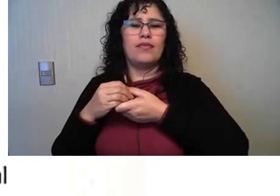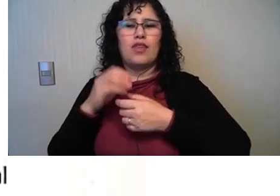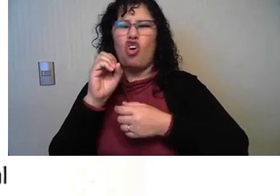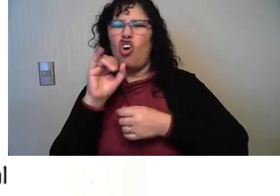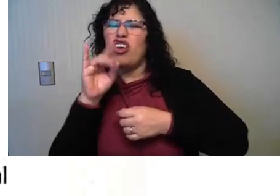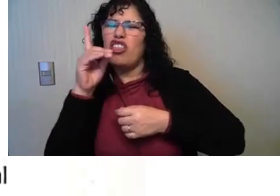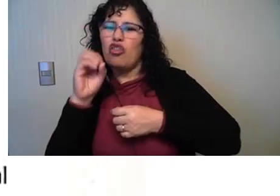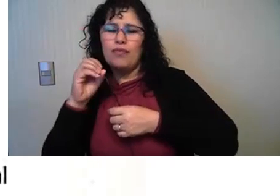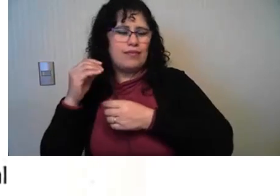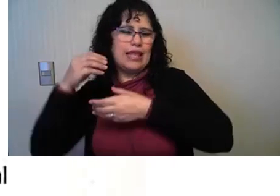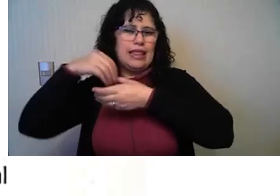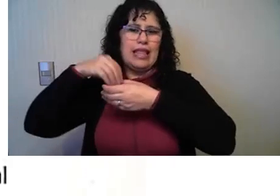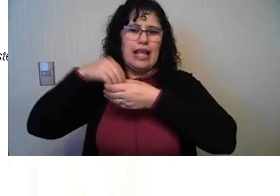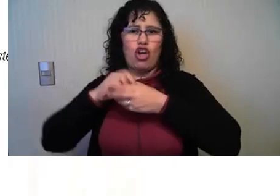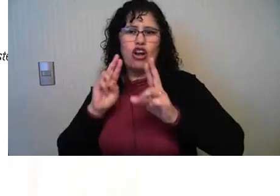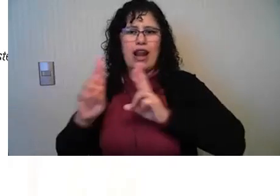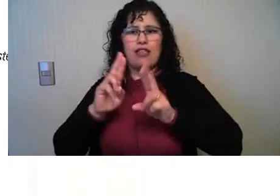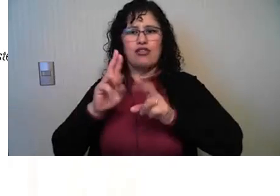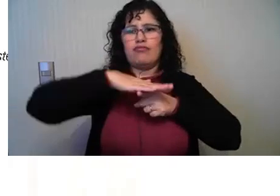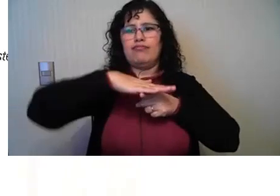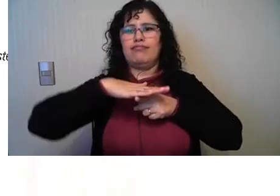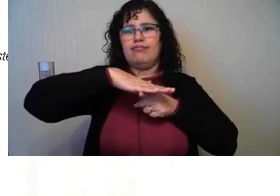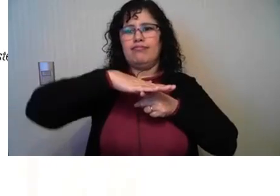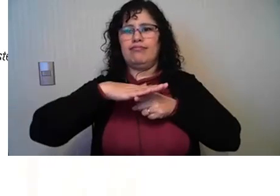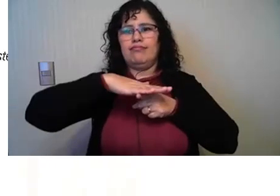relación con el equilibrio.